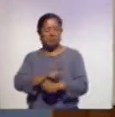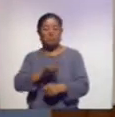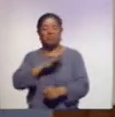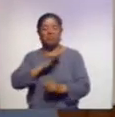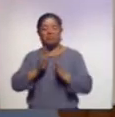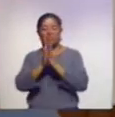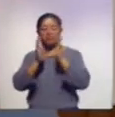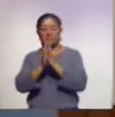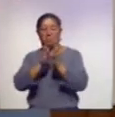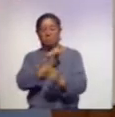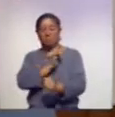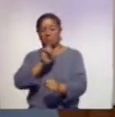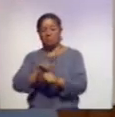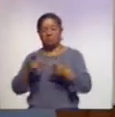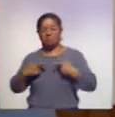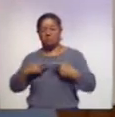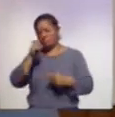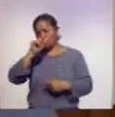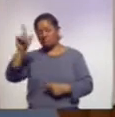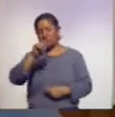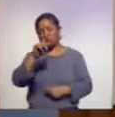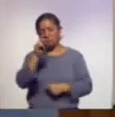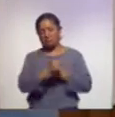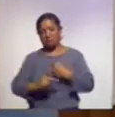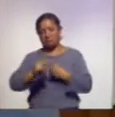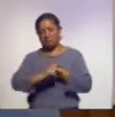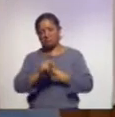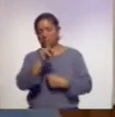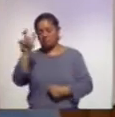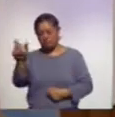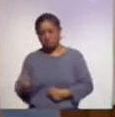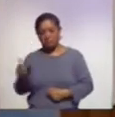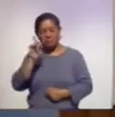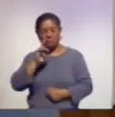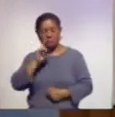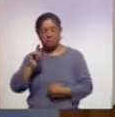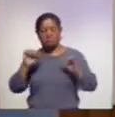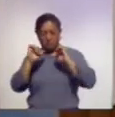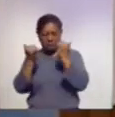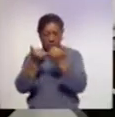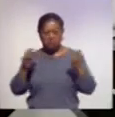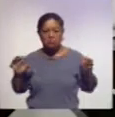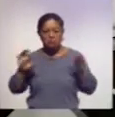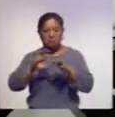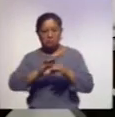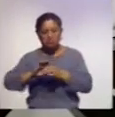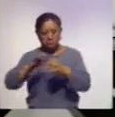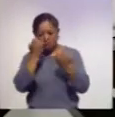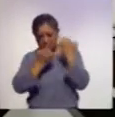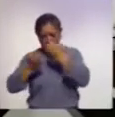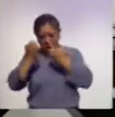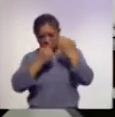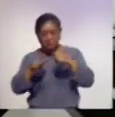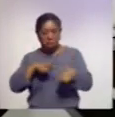especialistas de 70 países, la funcionaria informó que, junto con organizaciones civiles y víctimas, se analiza la viabilidad